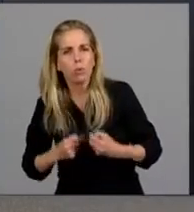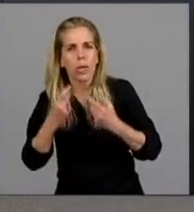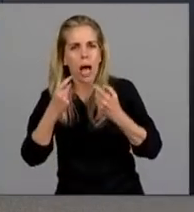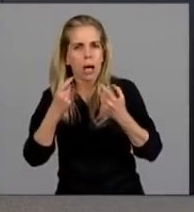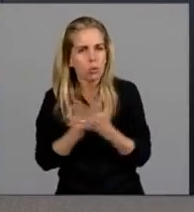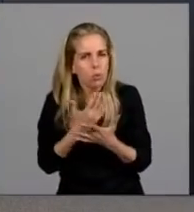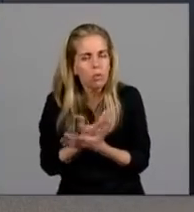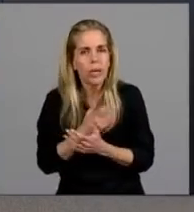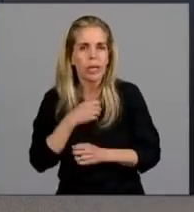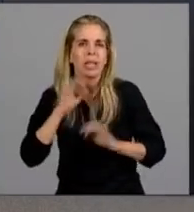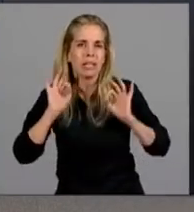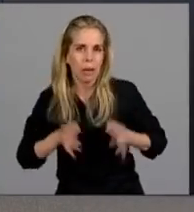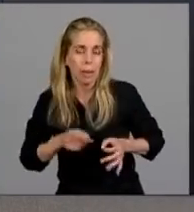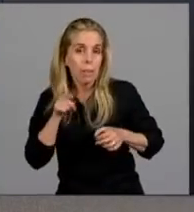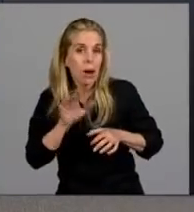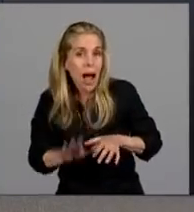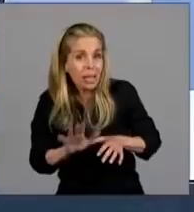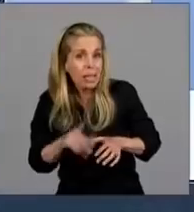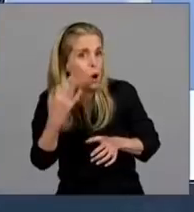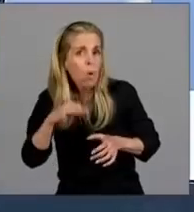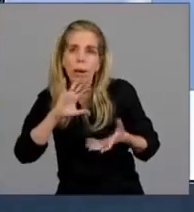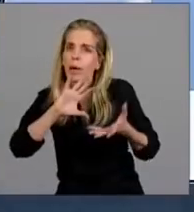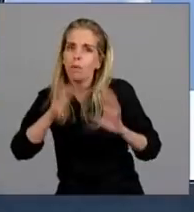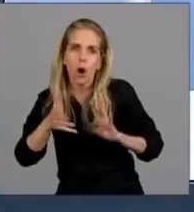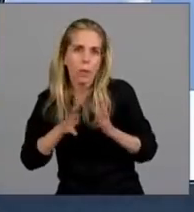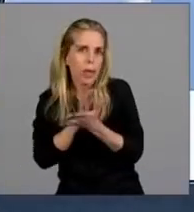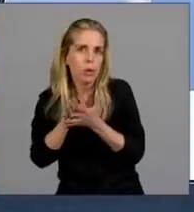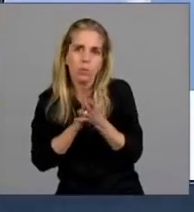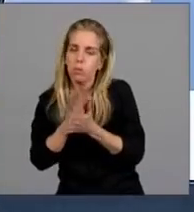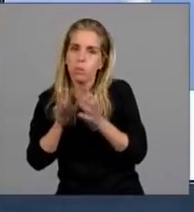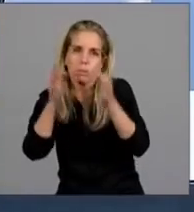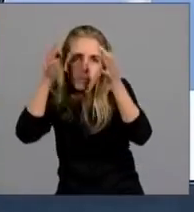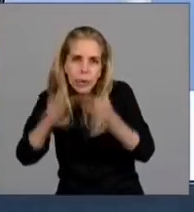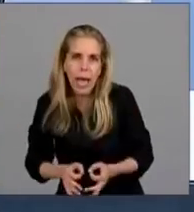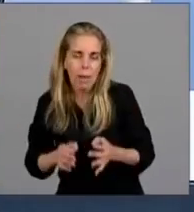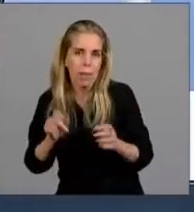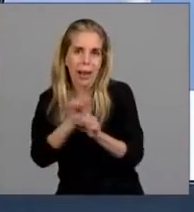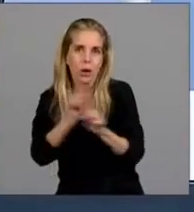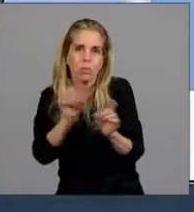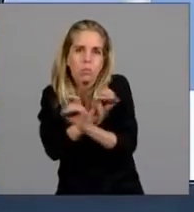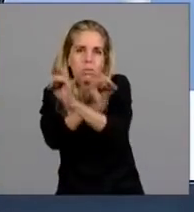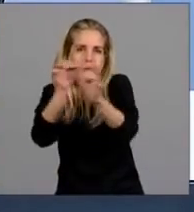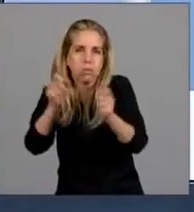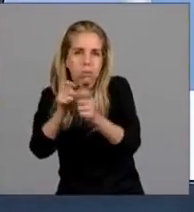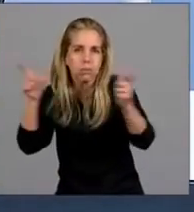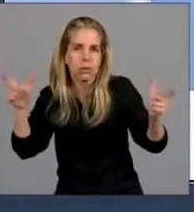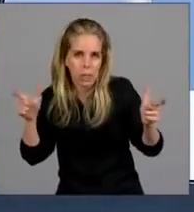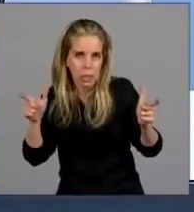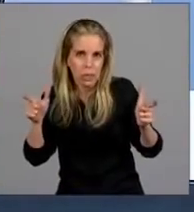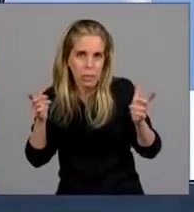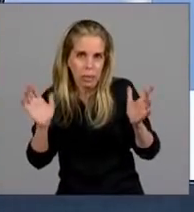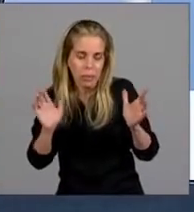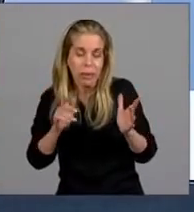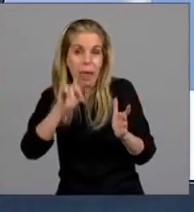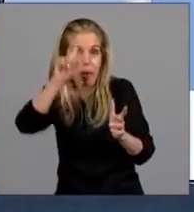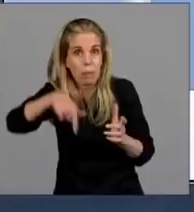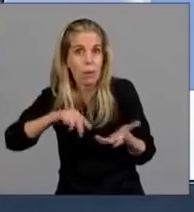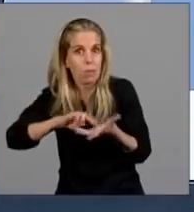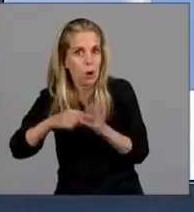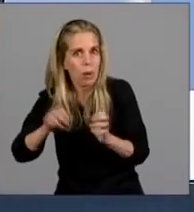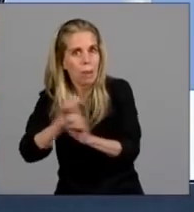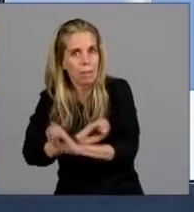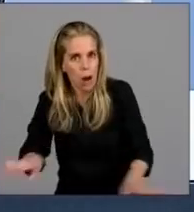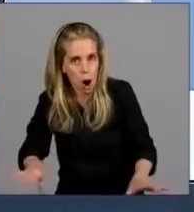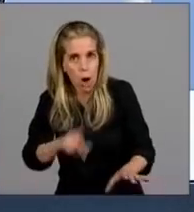sabemos, pero esta es la única forma de evitar que siga creciendo y que entonces tengamos problemas con la